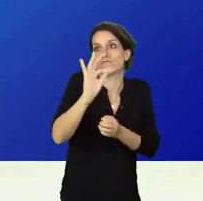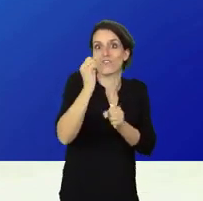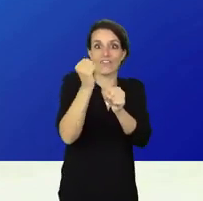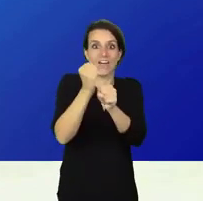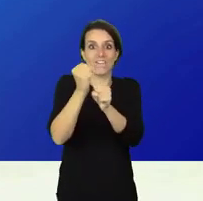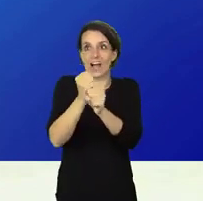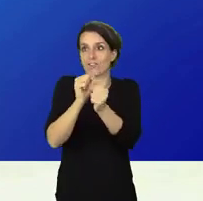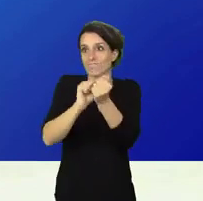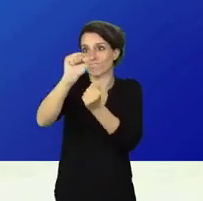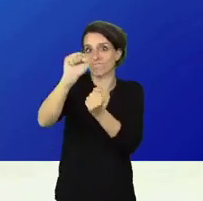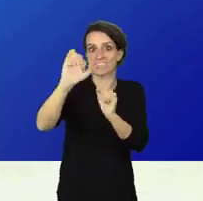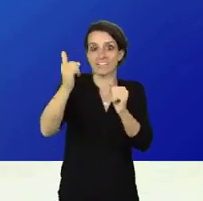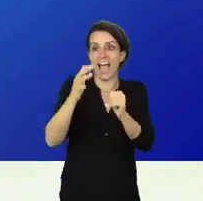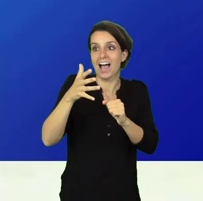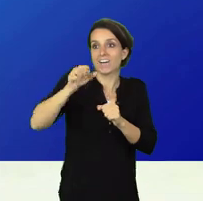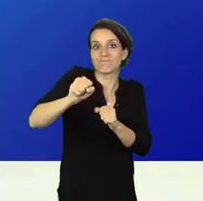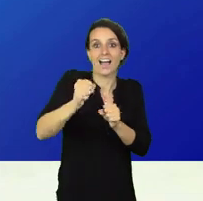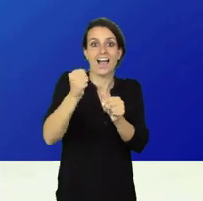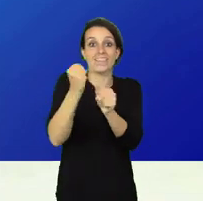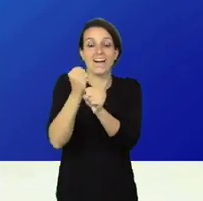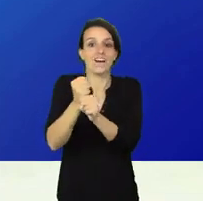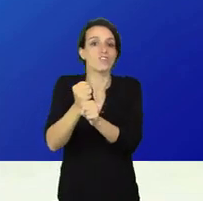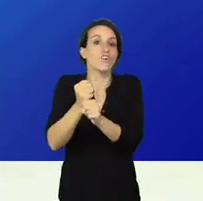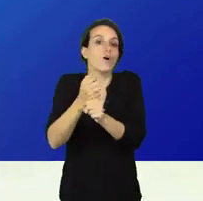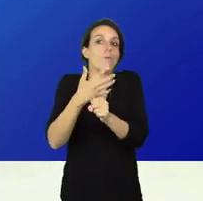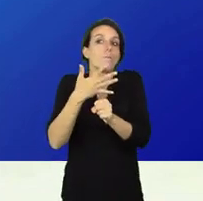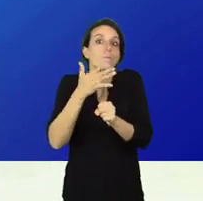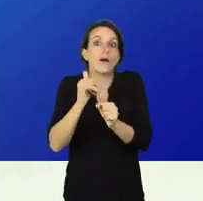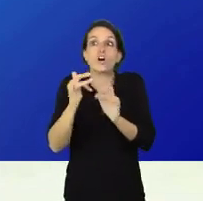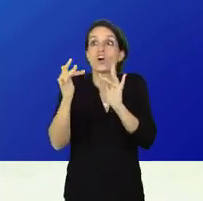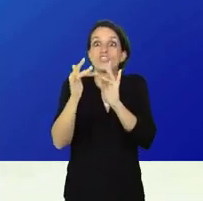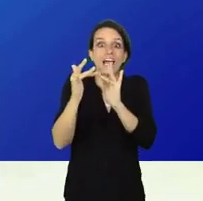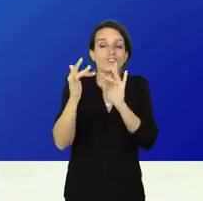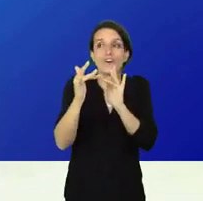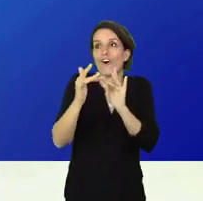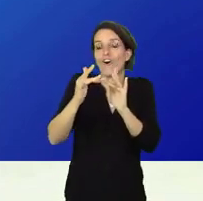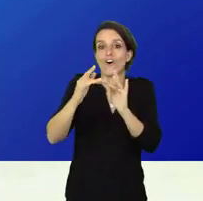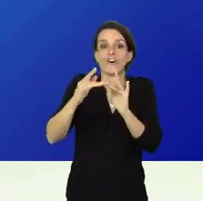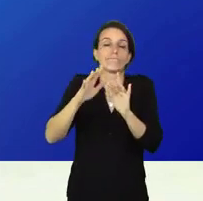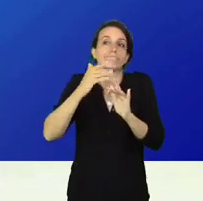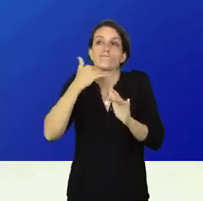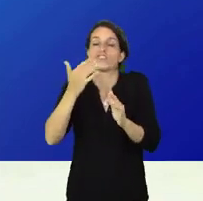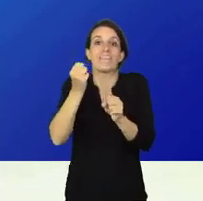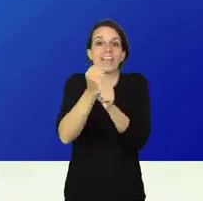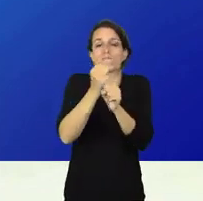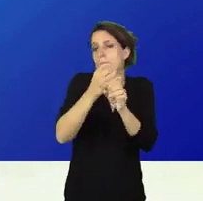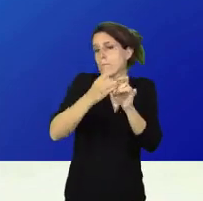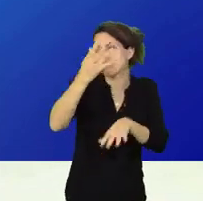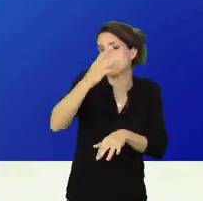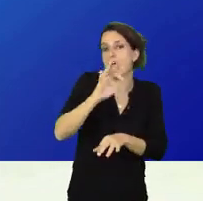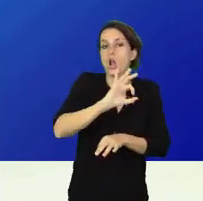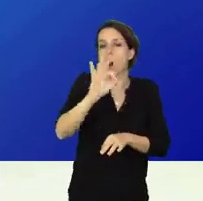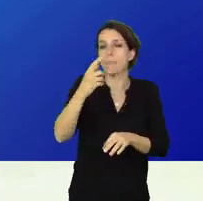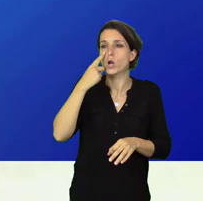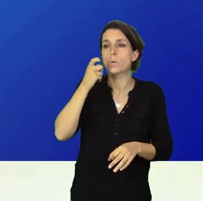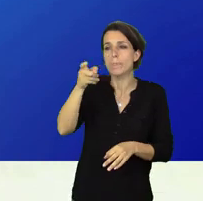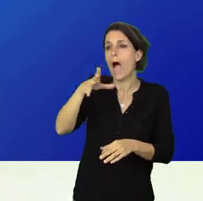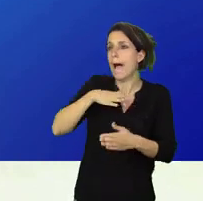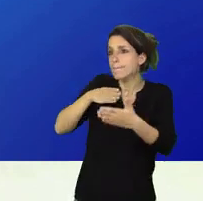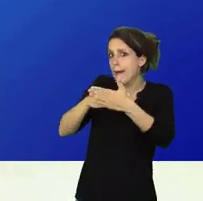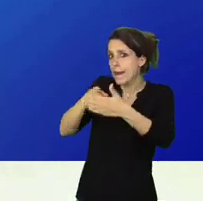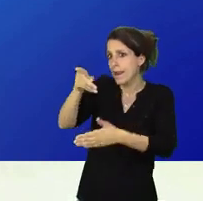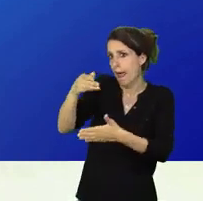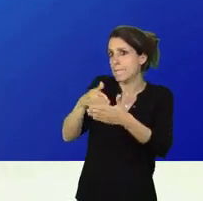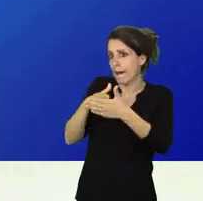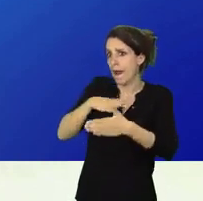laboral. Ha sucedido en algunos casos que los estudiantes después se ponen en contacto porque, bueno, están trabajando en el entorno profesional y detectaron